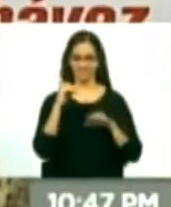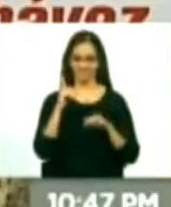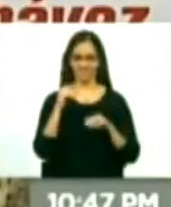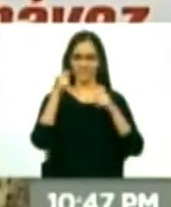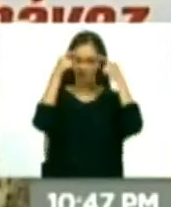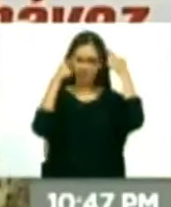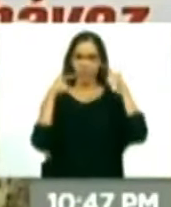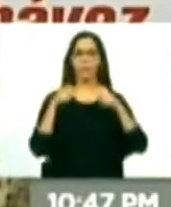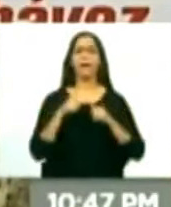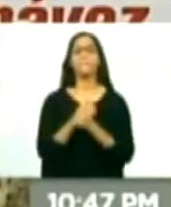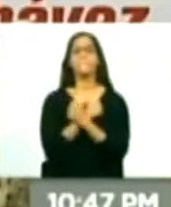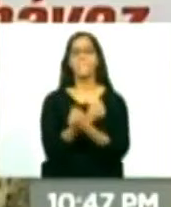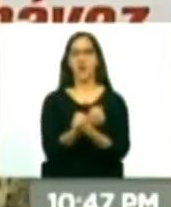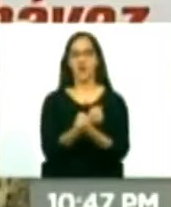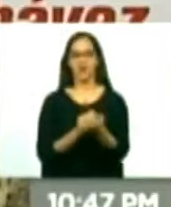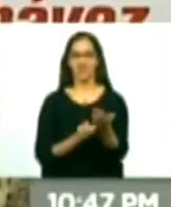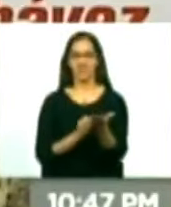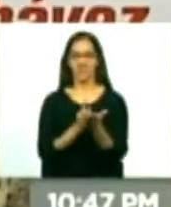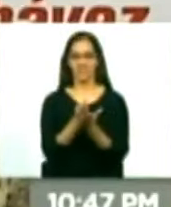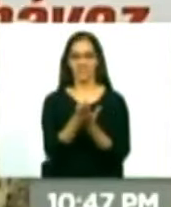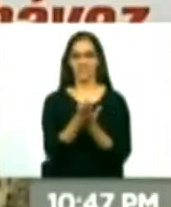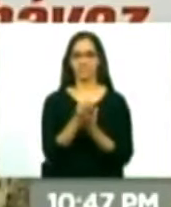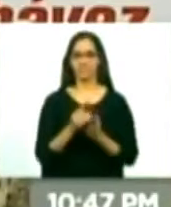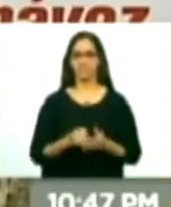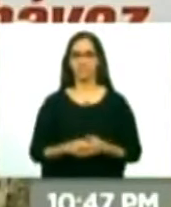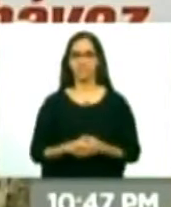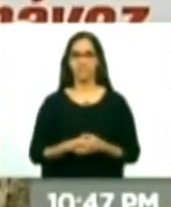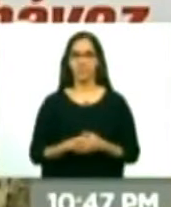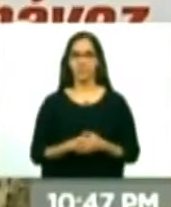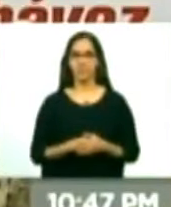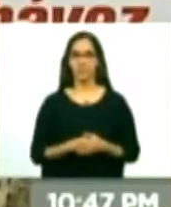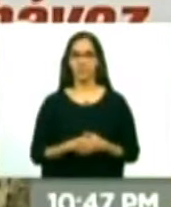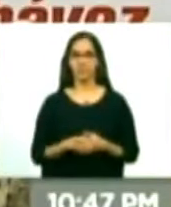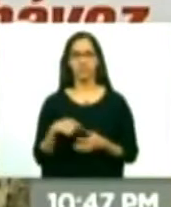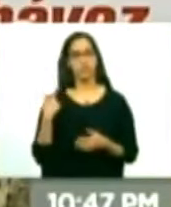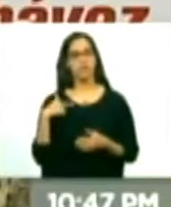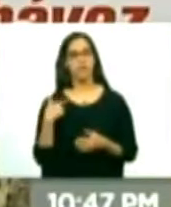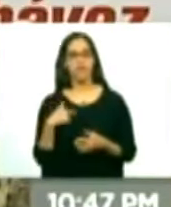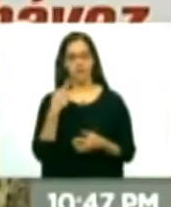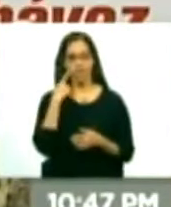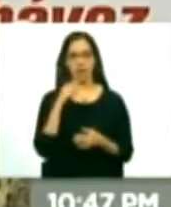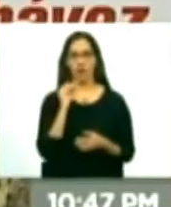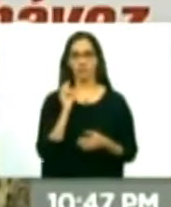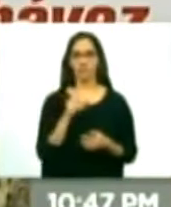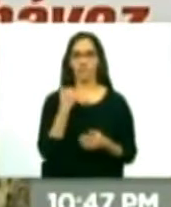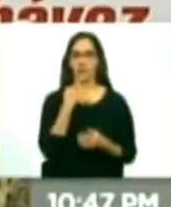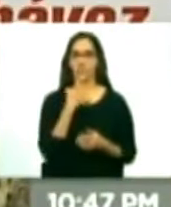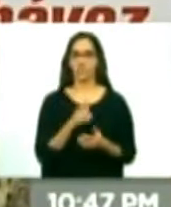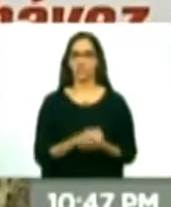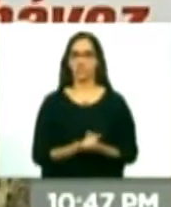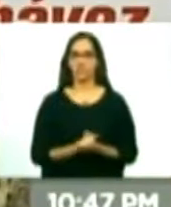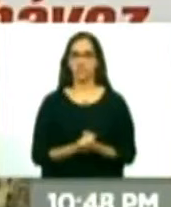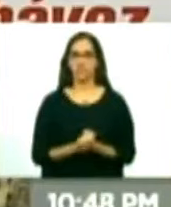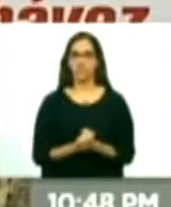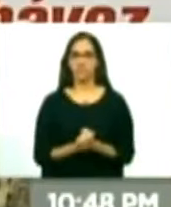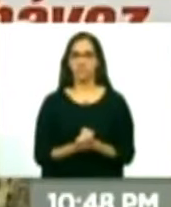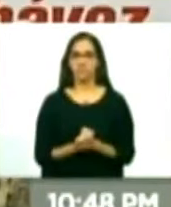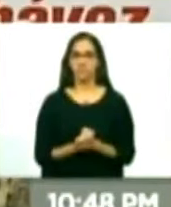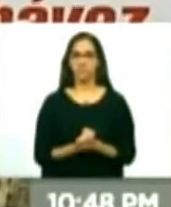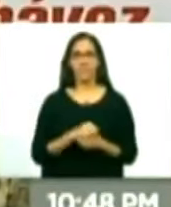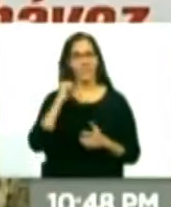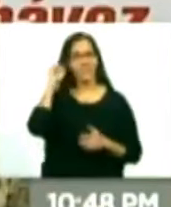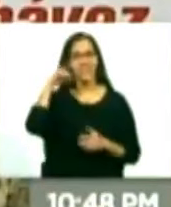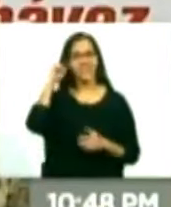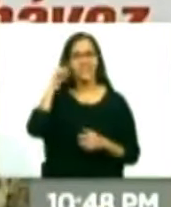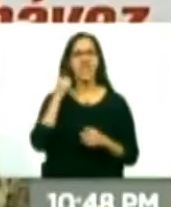con Chávez por amor y lealtad. Yo tenía aquí, pero aquí voy a decir algo. Ah, bueno, ya lo dije ya. Ah, vamos a ver este video así